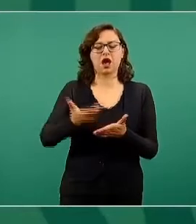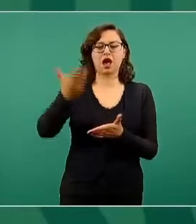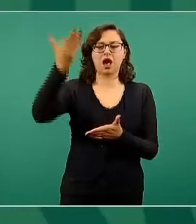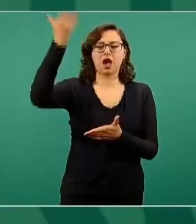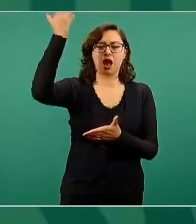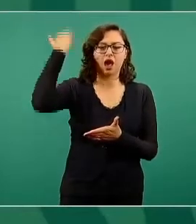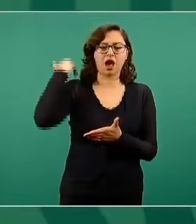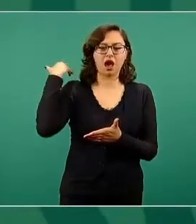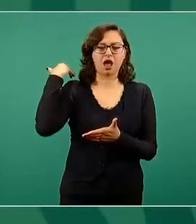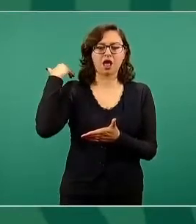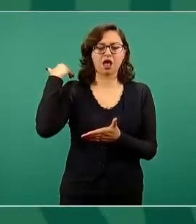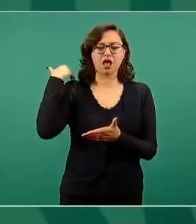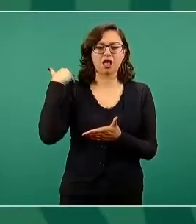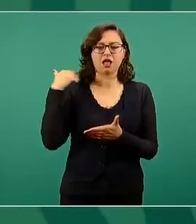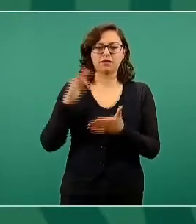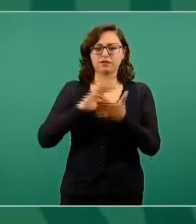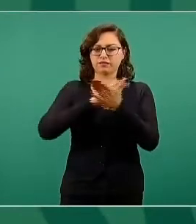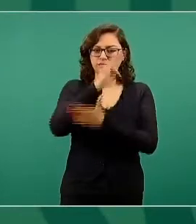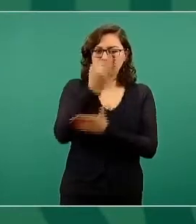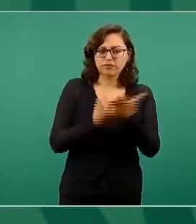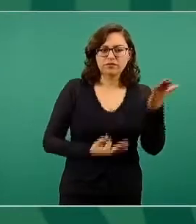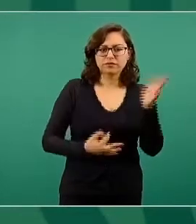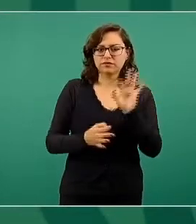una factura